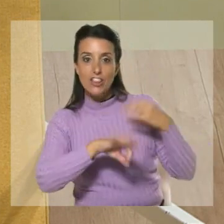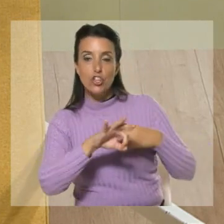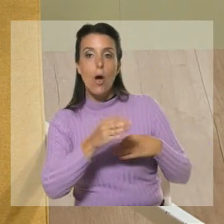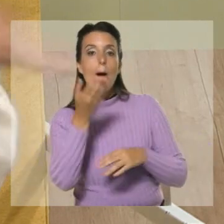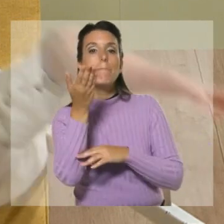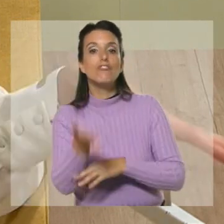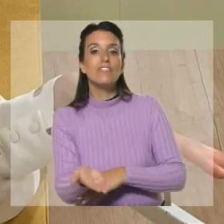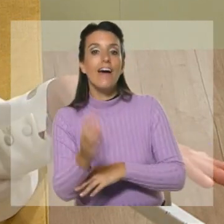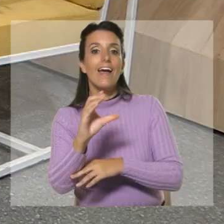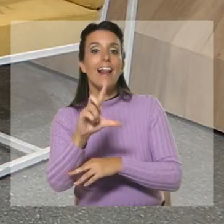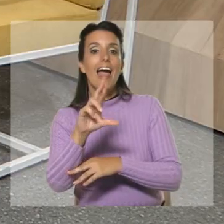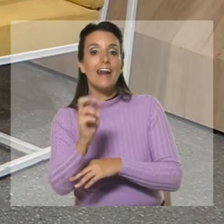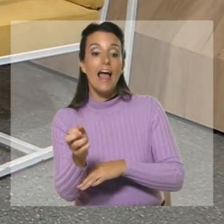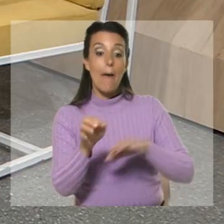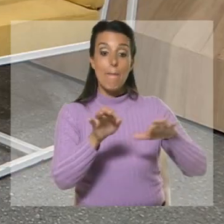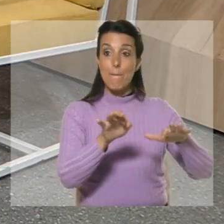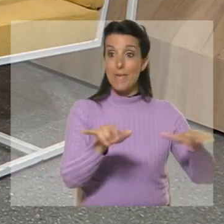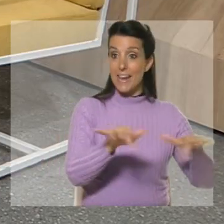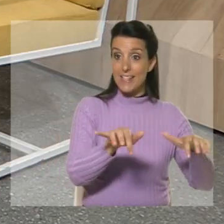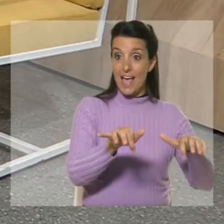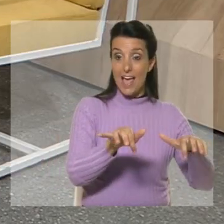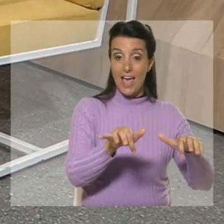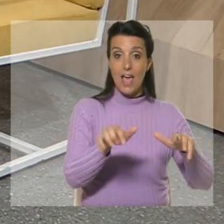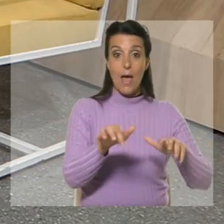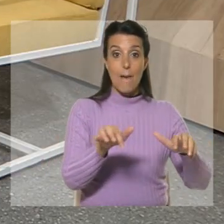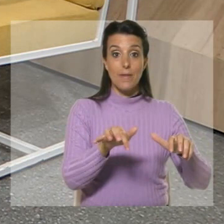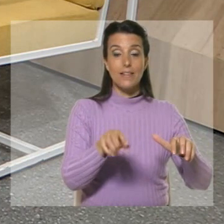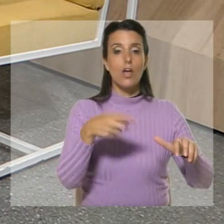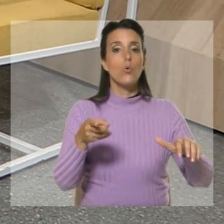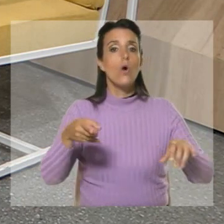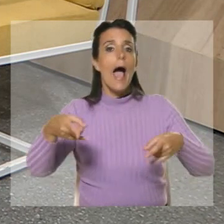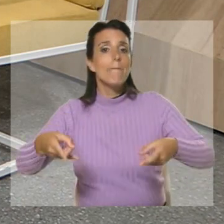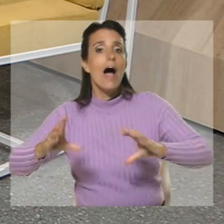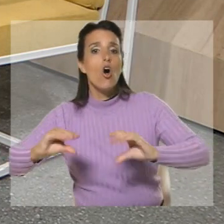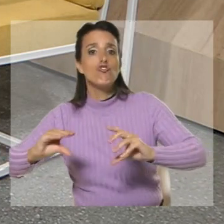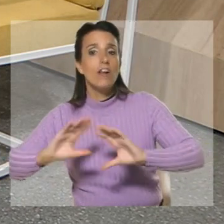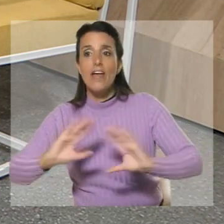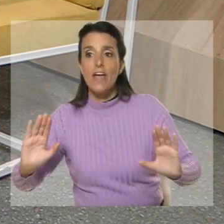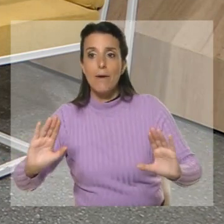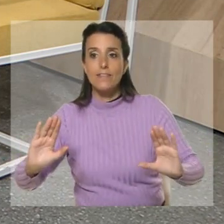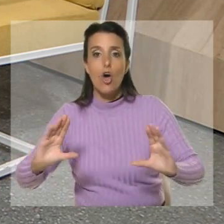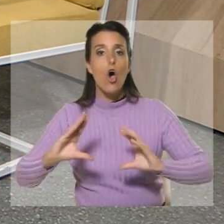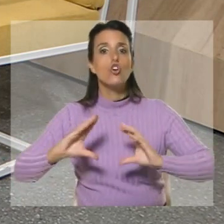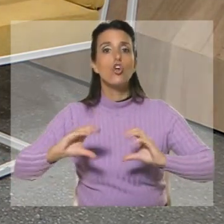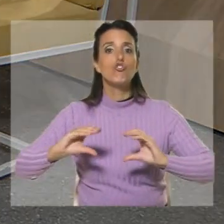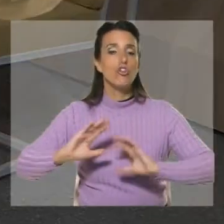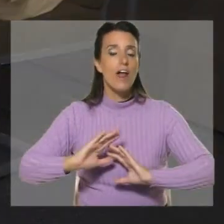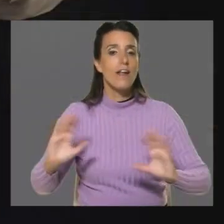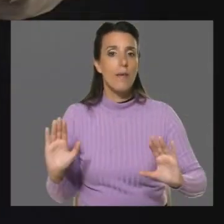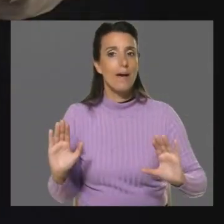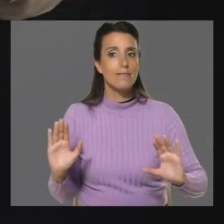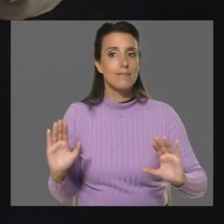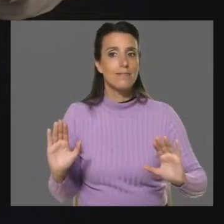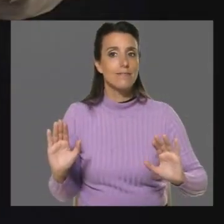monólogo, estoy con Leandro, el pianista, que el piano de Leandro va para todos lados, y el colchón y más nada. O sea, es una obra que no